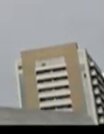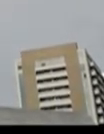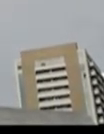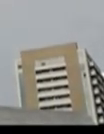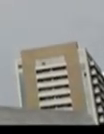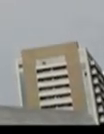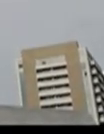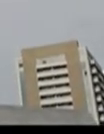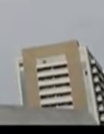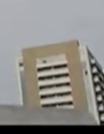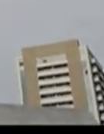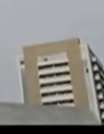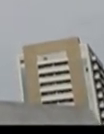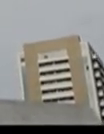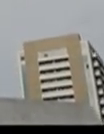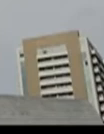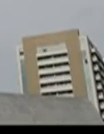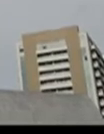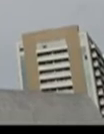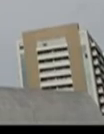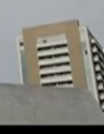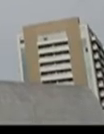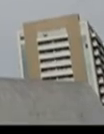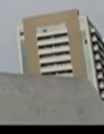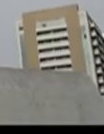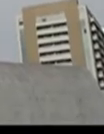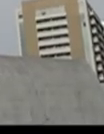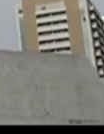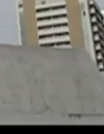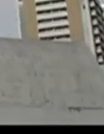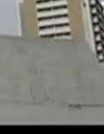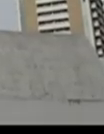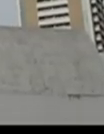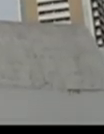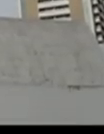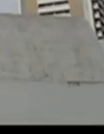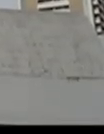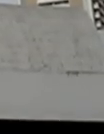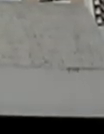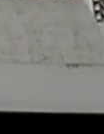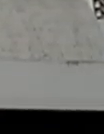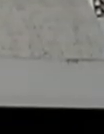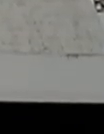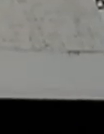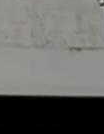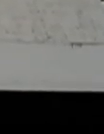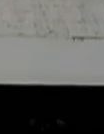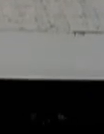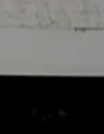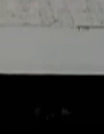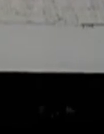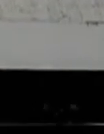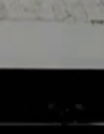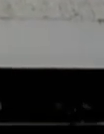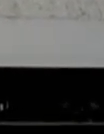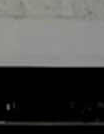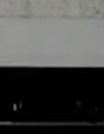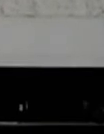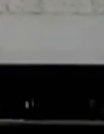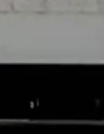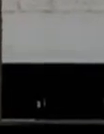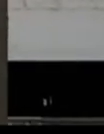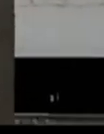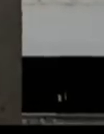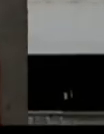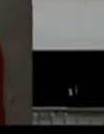Brasil. Si nos puedes ayudar a explicarnos, Óscar, por favor. Bueno, el Memorial de América Latina es un espacio que está